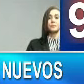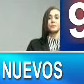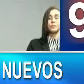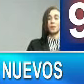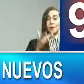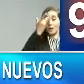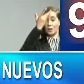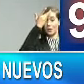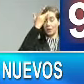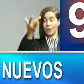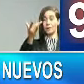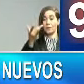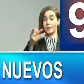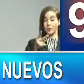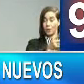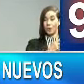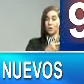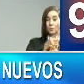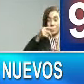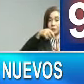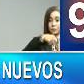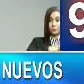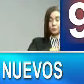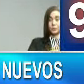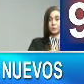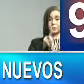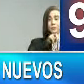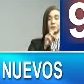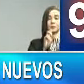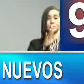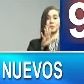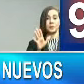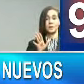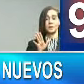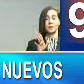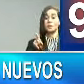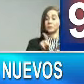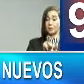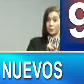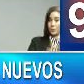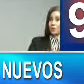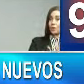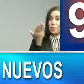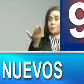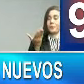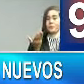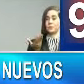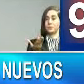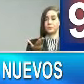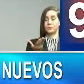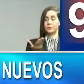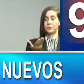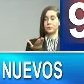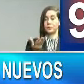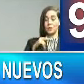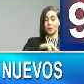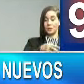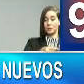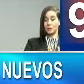de 145, que también experimenta un ligero aumento, situándose